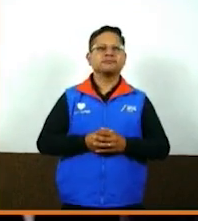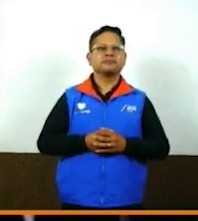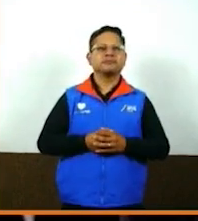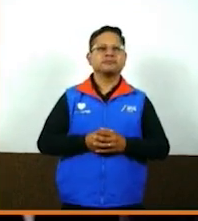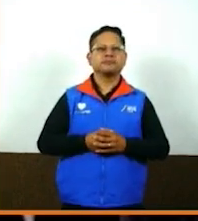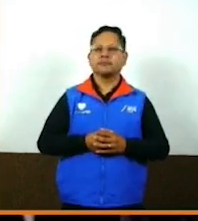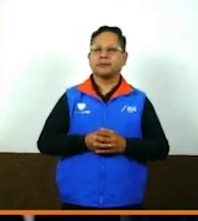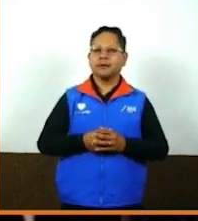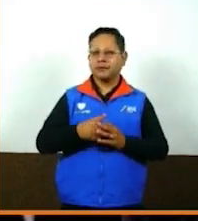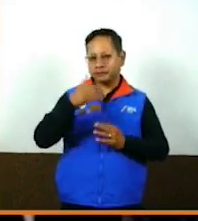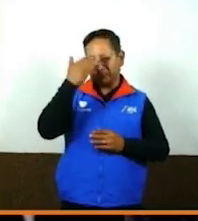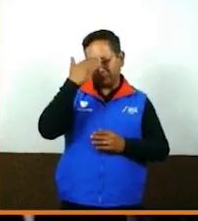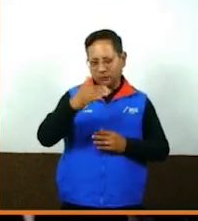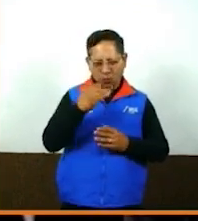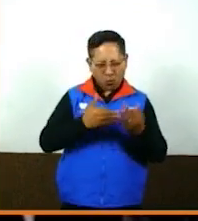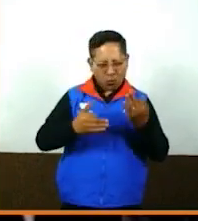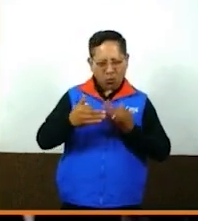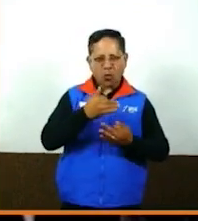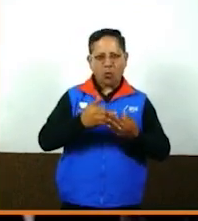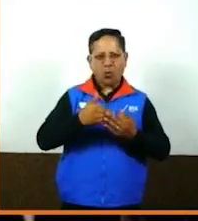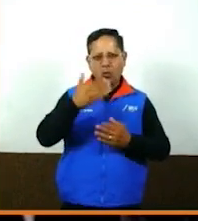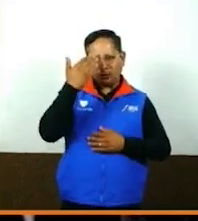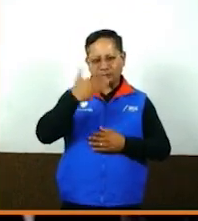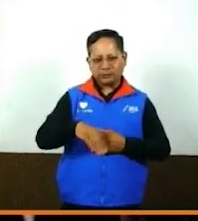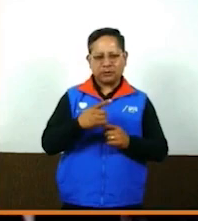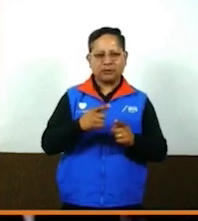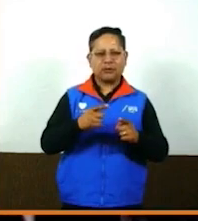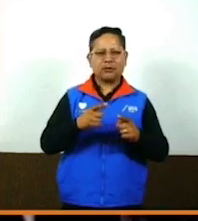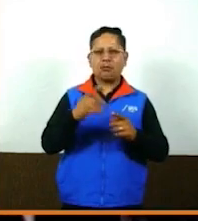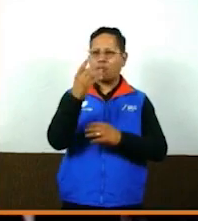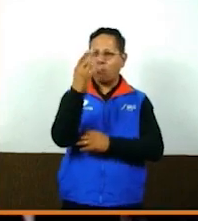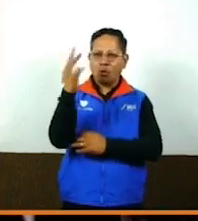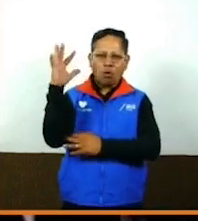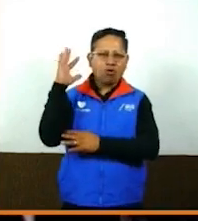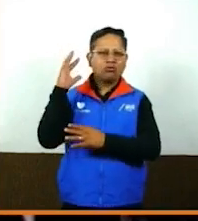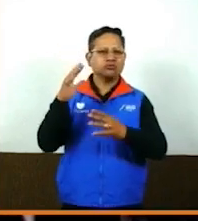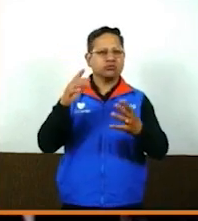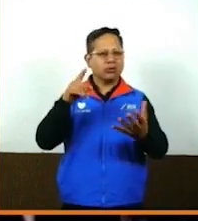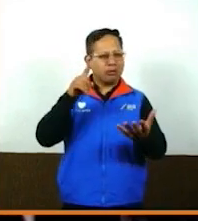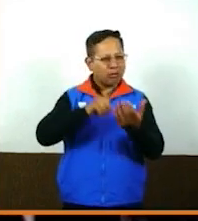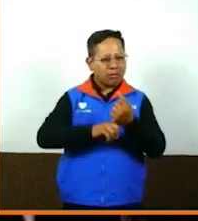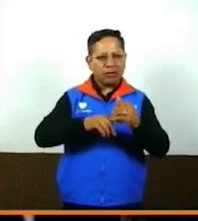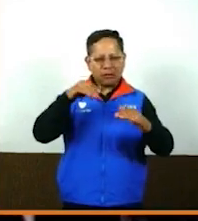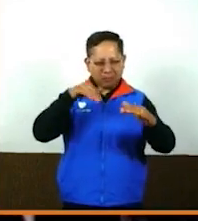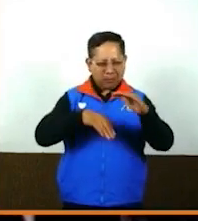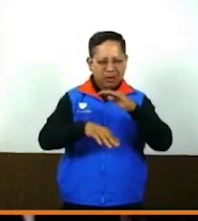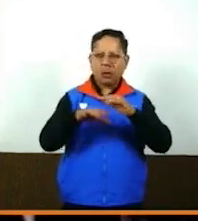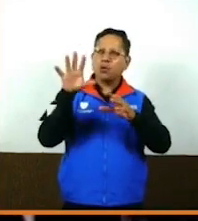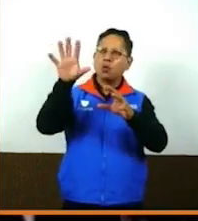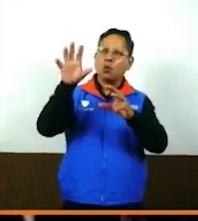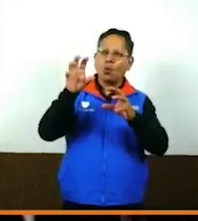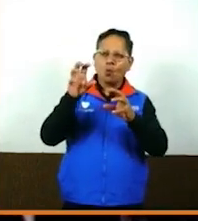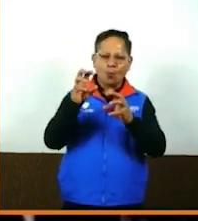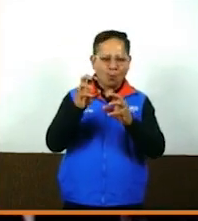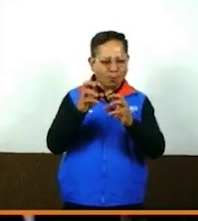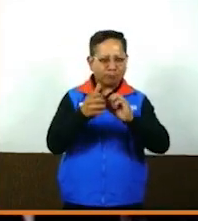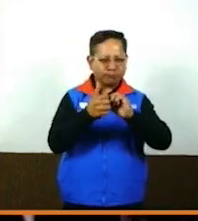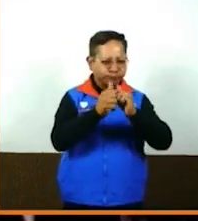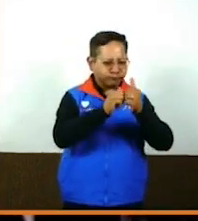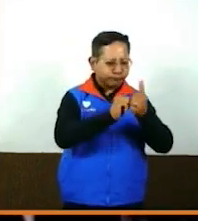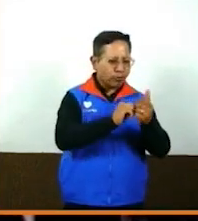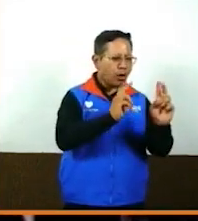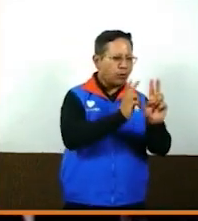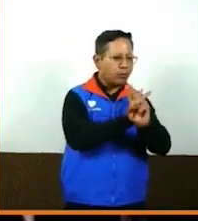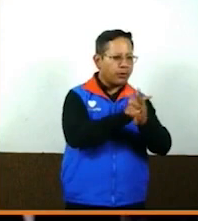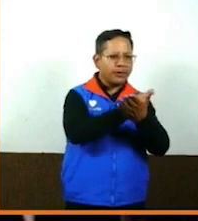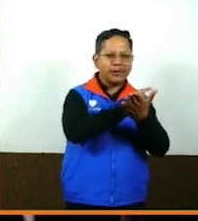todos estamos conscientes y todos sabemos lo que son los bonos de carbono y que en los bosques pues tenemos los bonos de carbono y absorben carbono y eso está muy padre, y quien tiene un